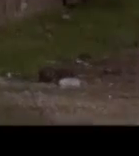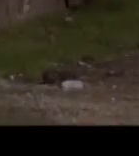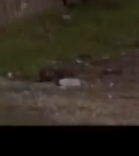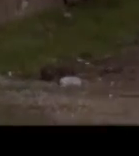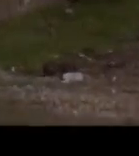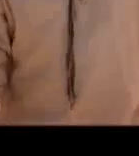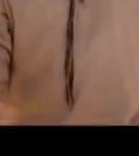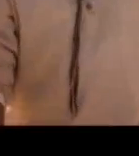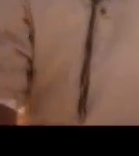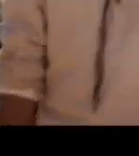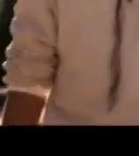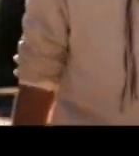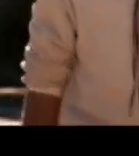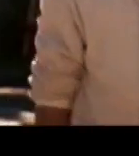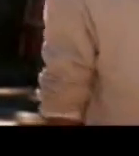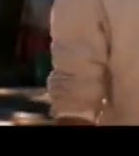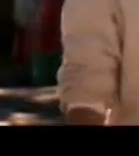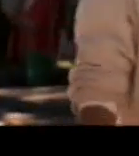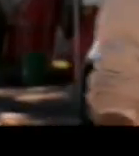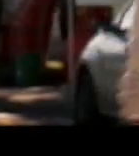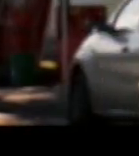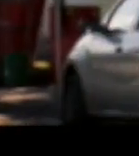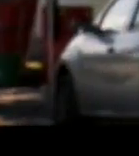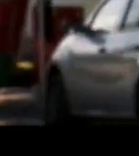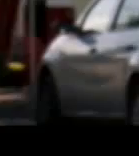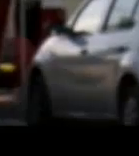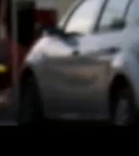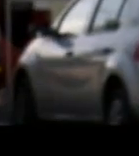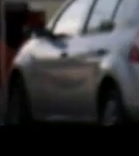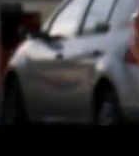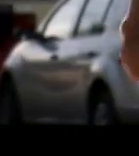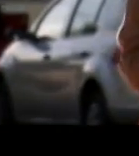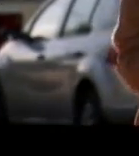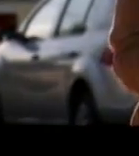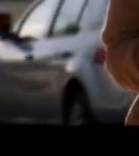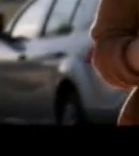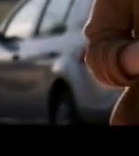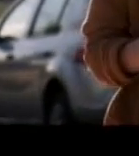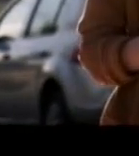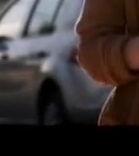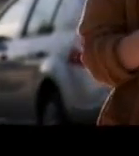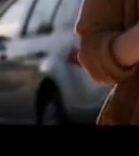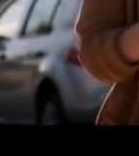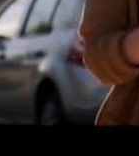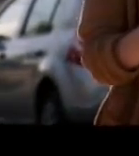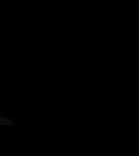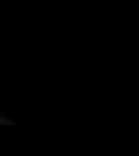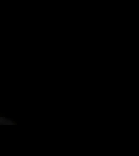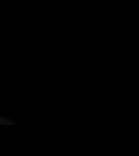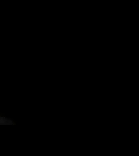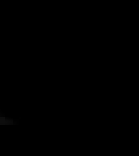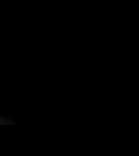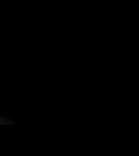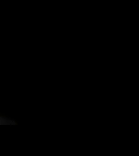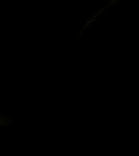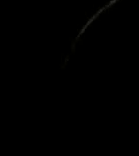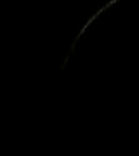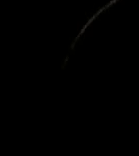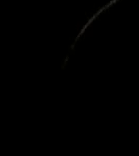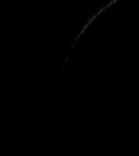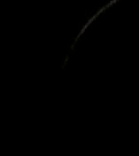hacerlo. Pero si alguien les hablara de seres invisibles que los conectan con la vida, se reirían. ¿Por qué los quisiste